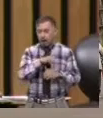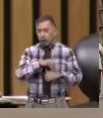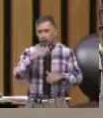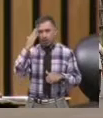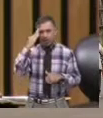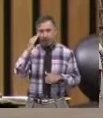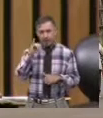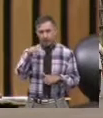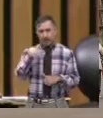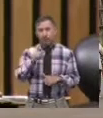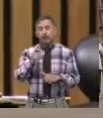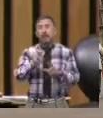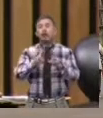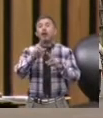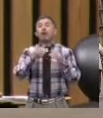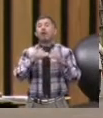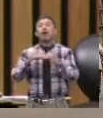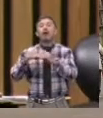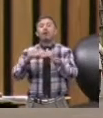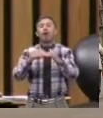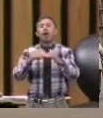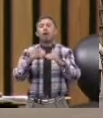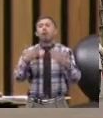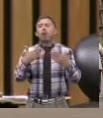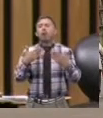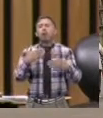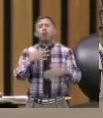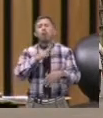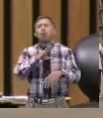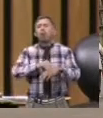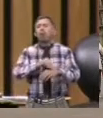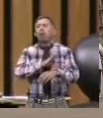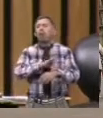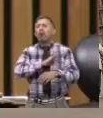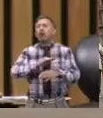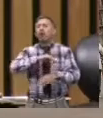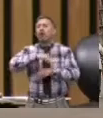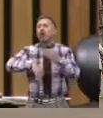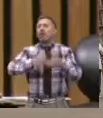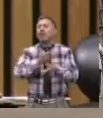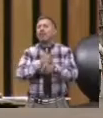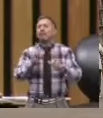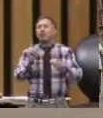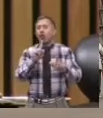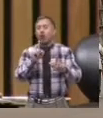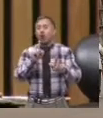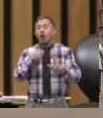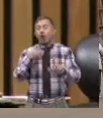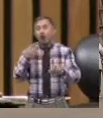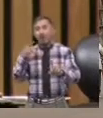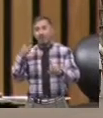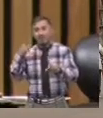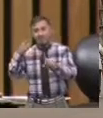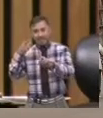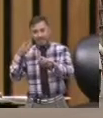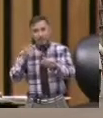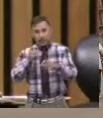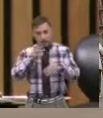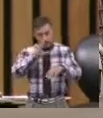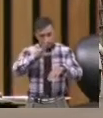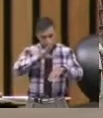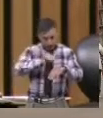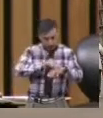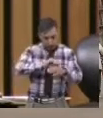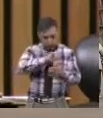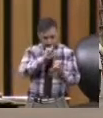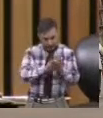que en democracia no todos los medios son válidos, es más, en democracia el fin solo es legítimo si también son legítimos y legales los